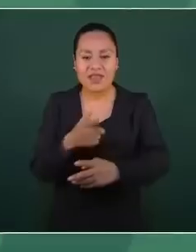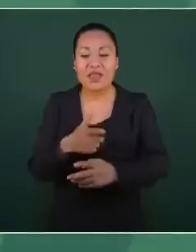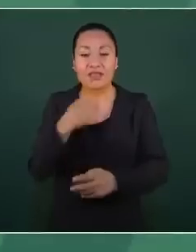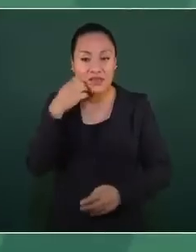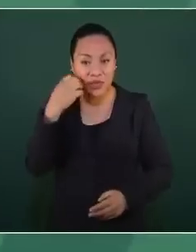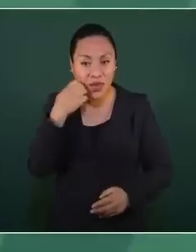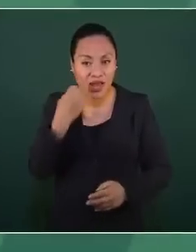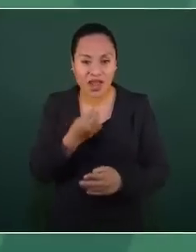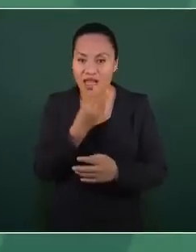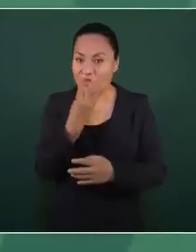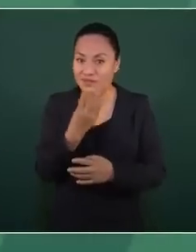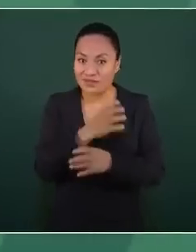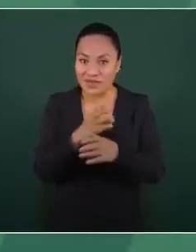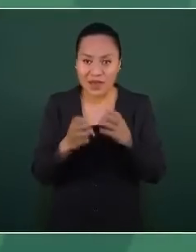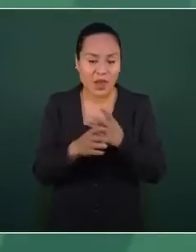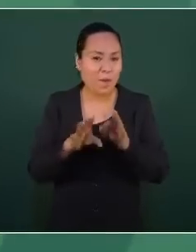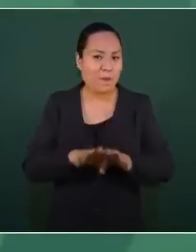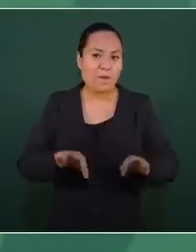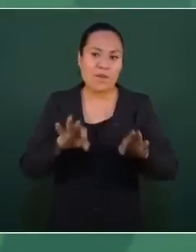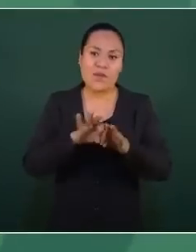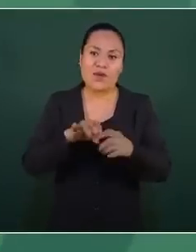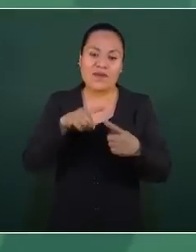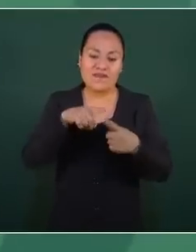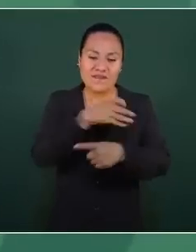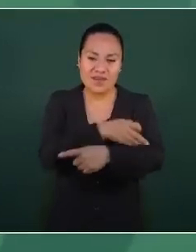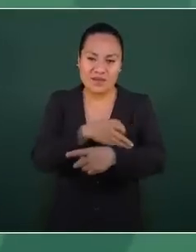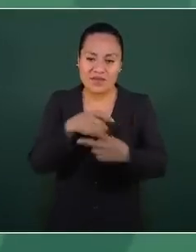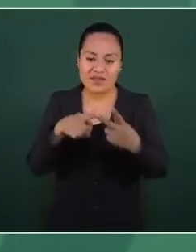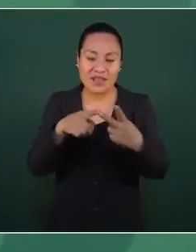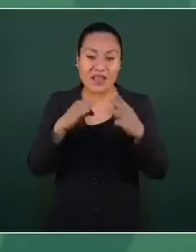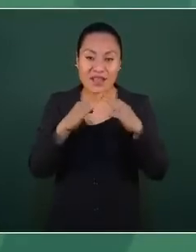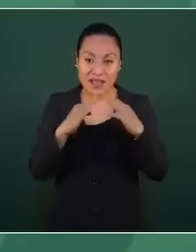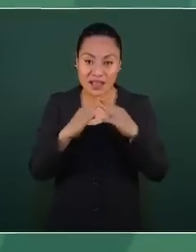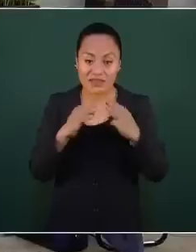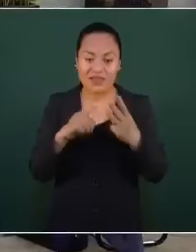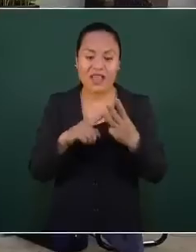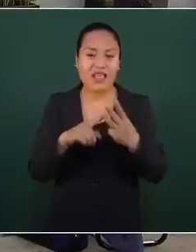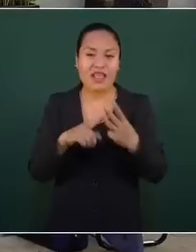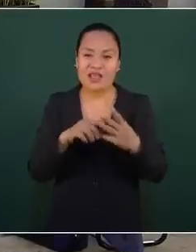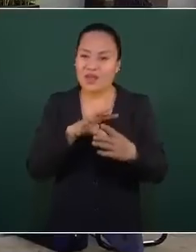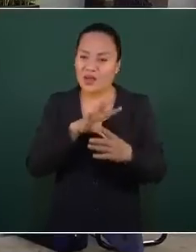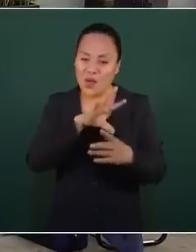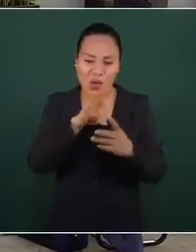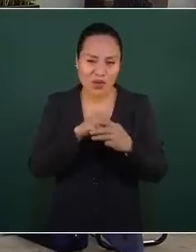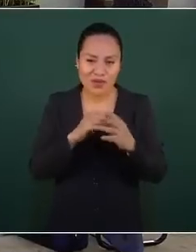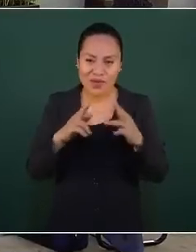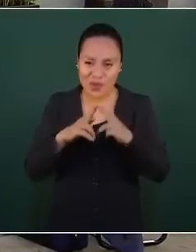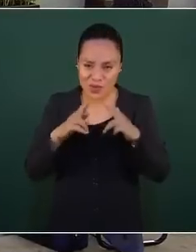escuela. Entonces, también eso quería informarlo. Pues adelante, vamos con